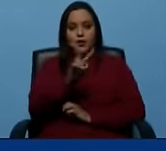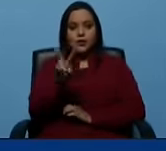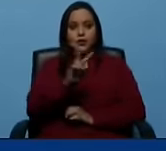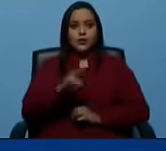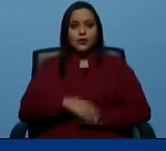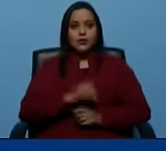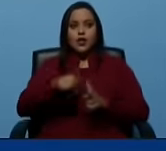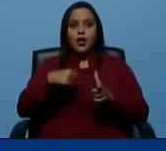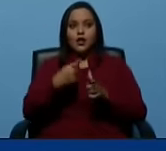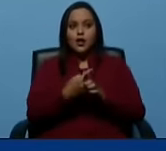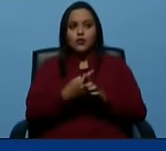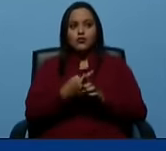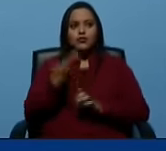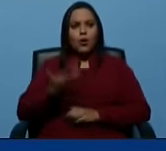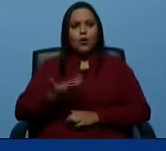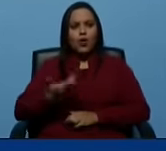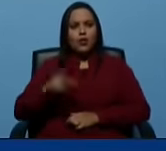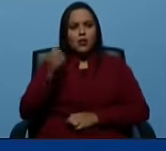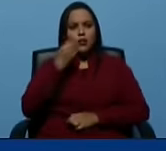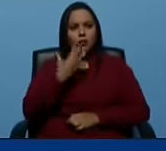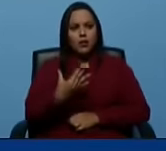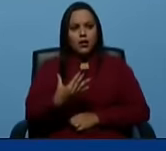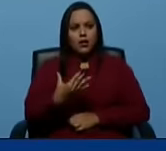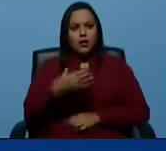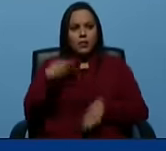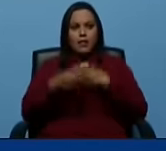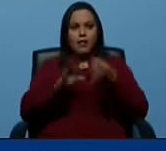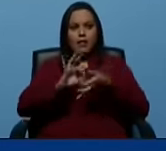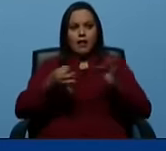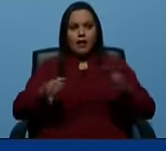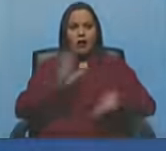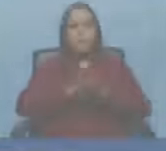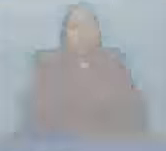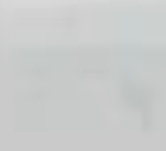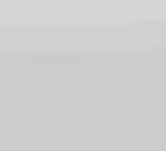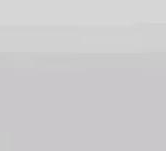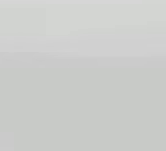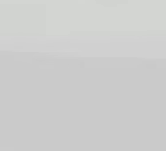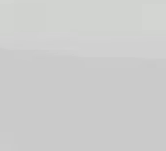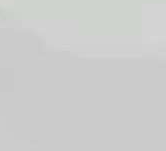Entonces creo que es bueno porque son temas trascendentes.